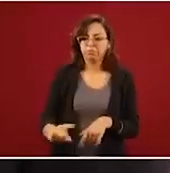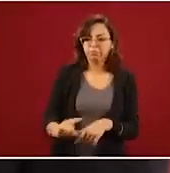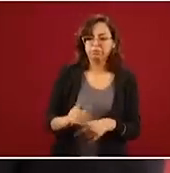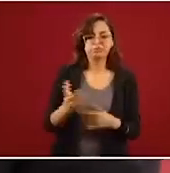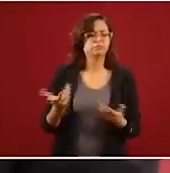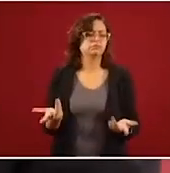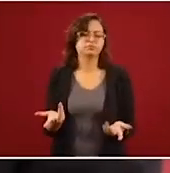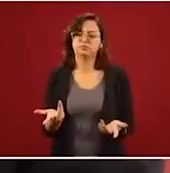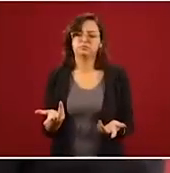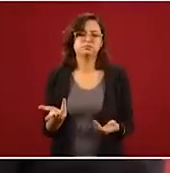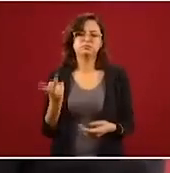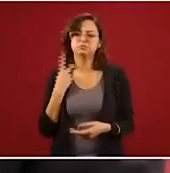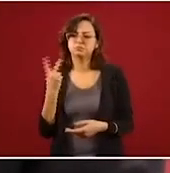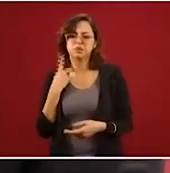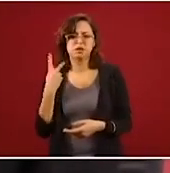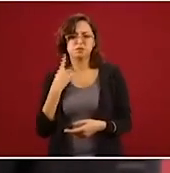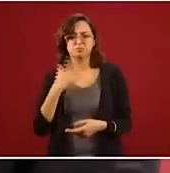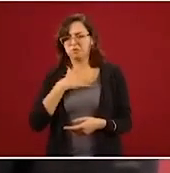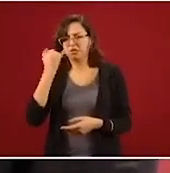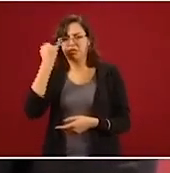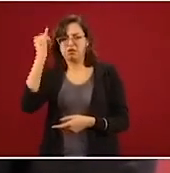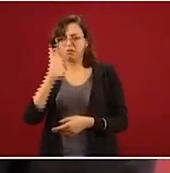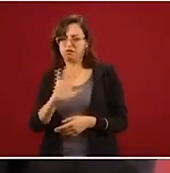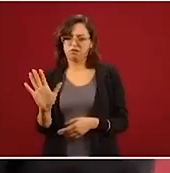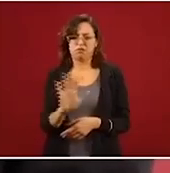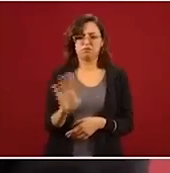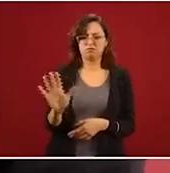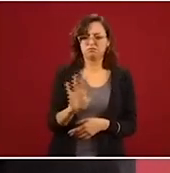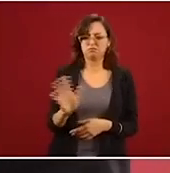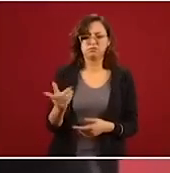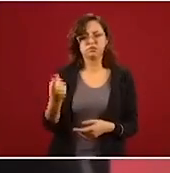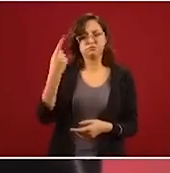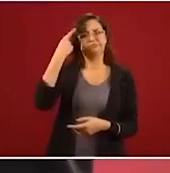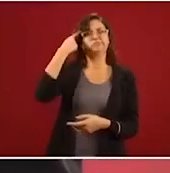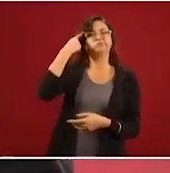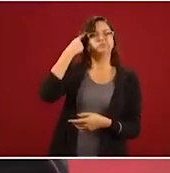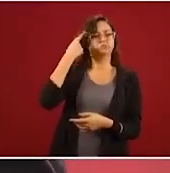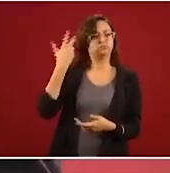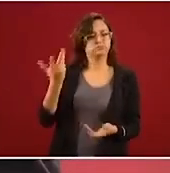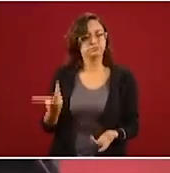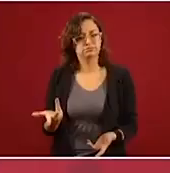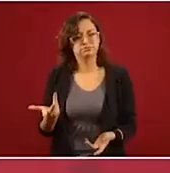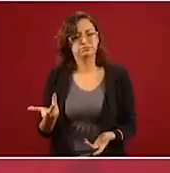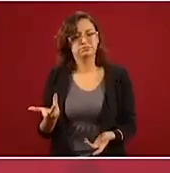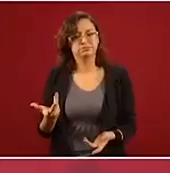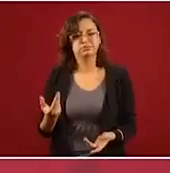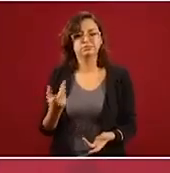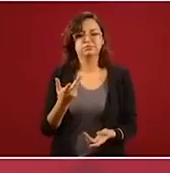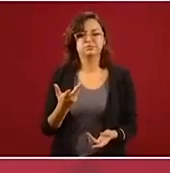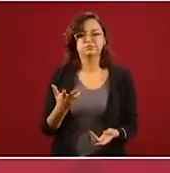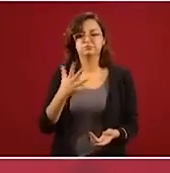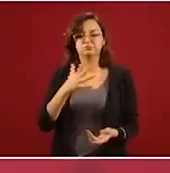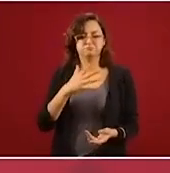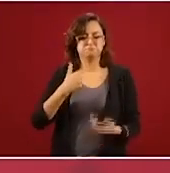Esto no es un asunto político, ideológico, es de juicio práctico. Nosotros representamos